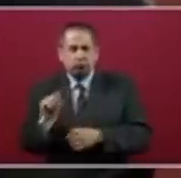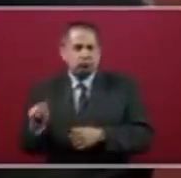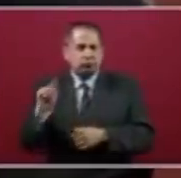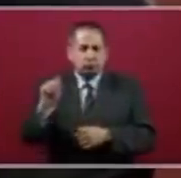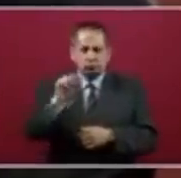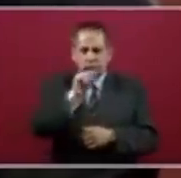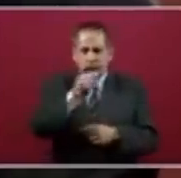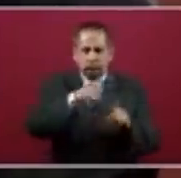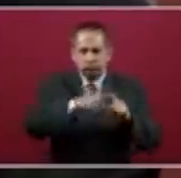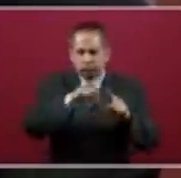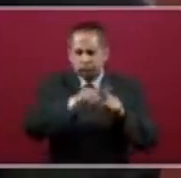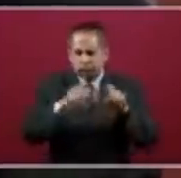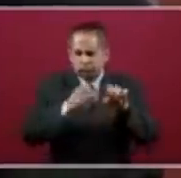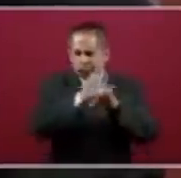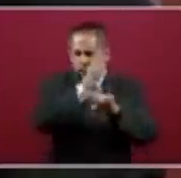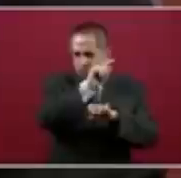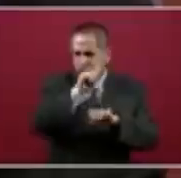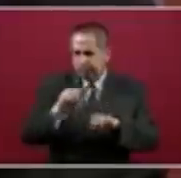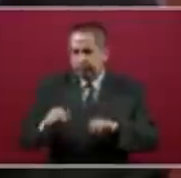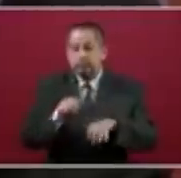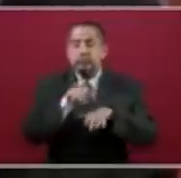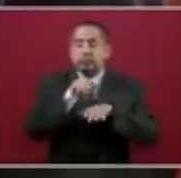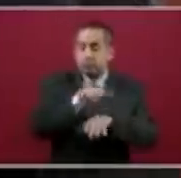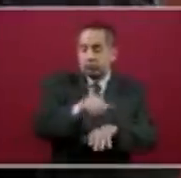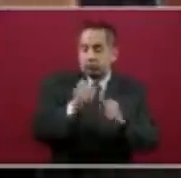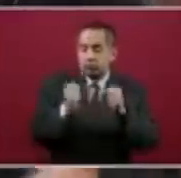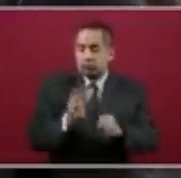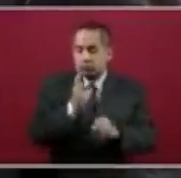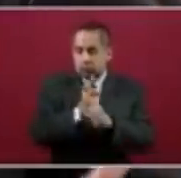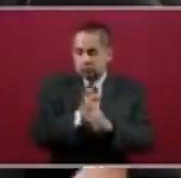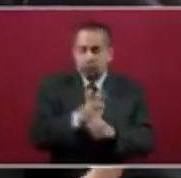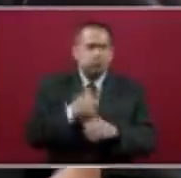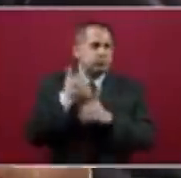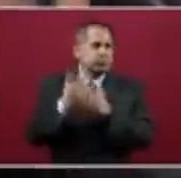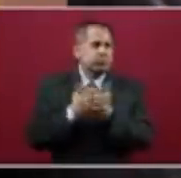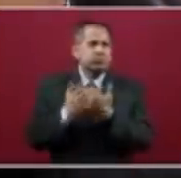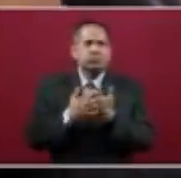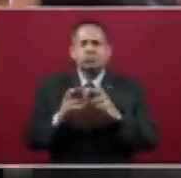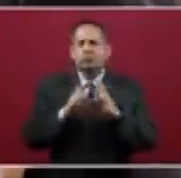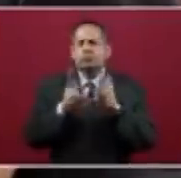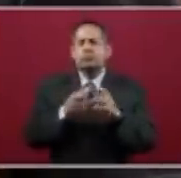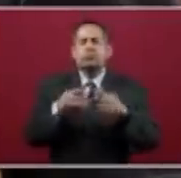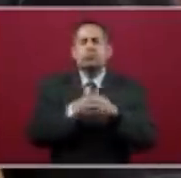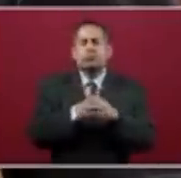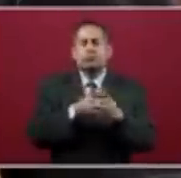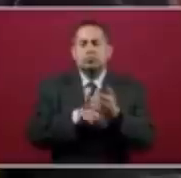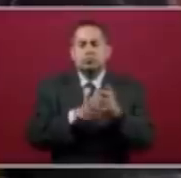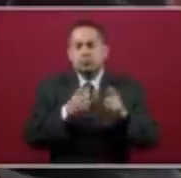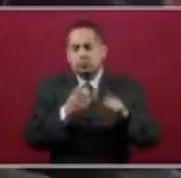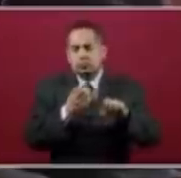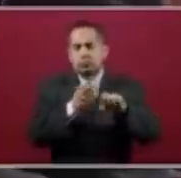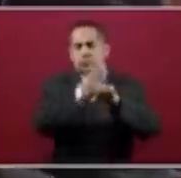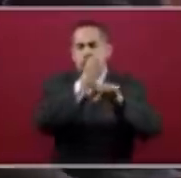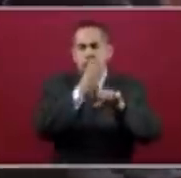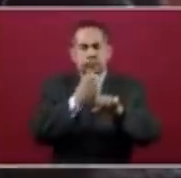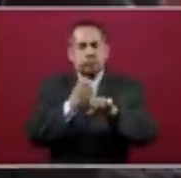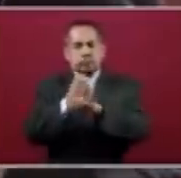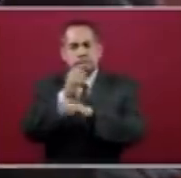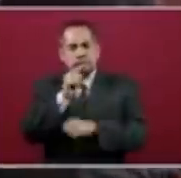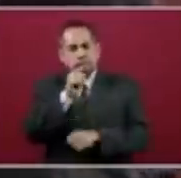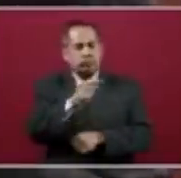regionales de seguridad. Vamos a hacer la reunión en un estado